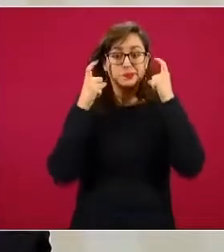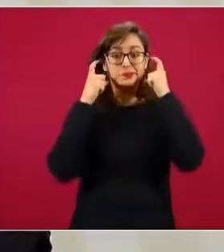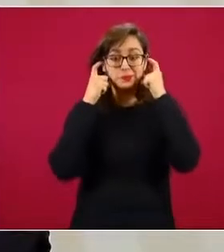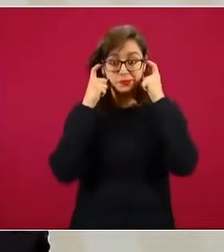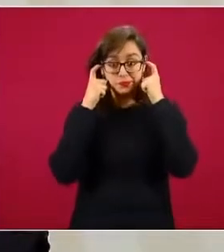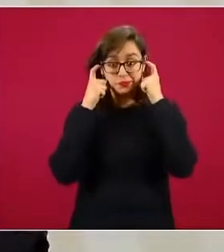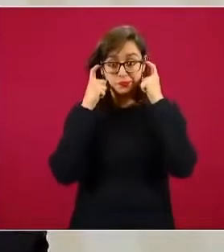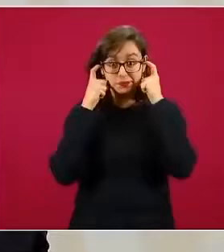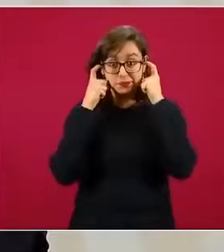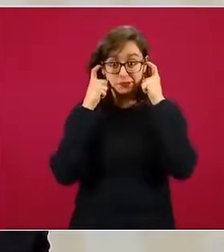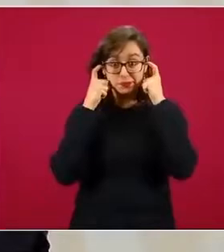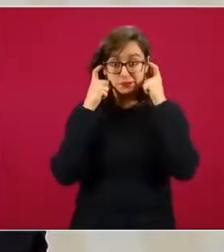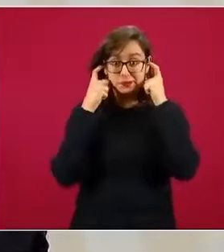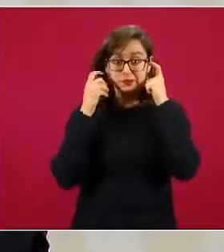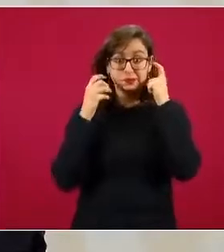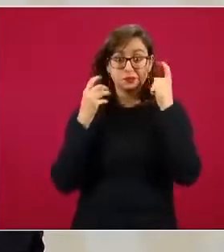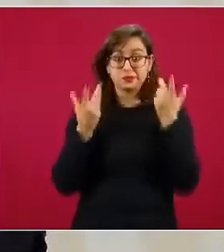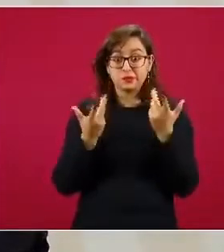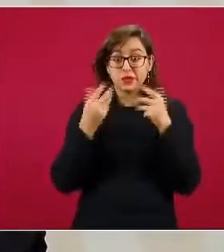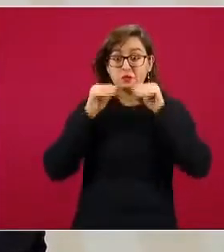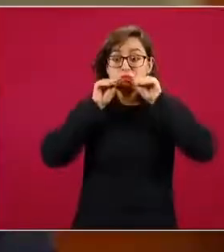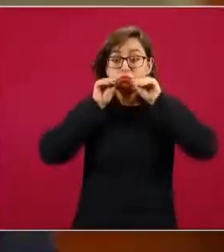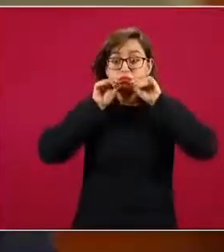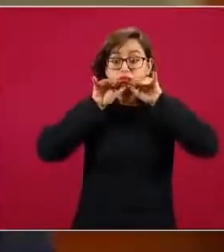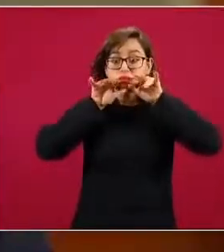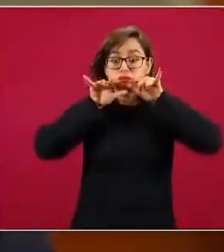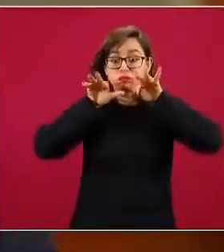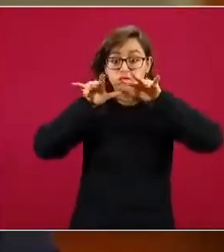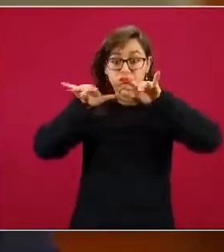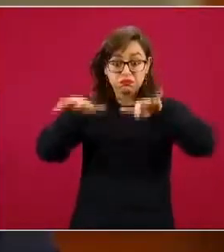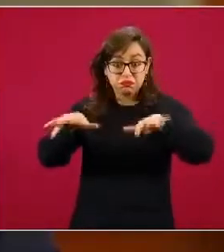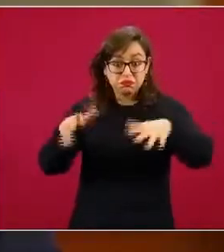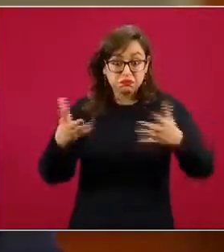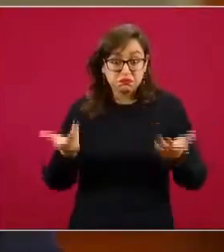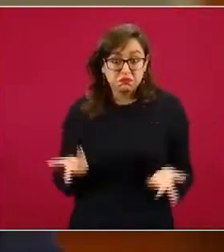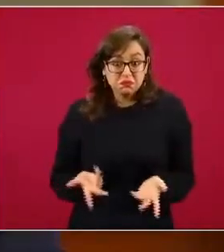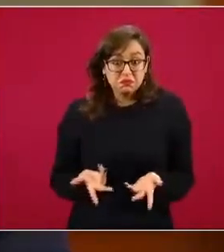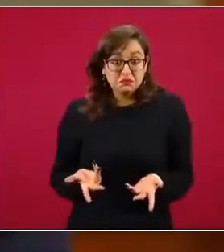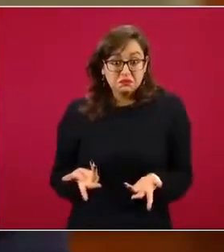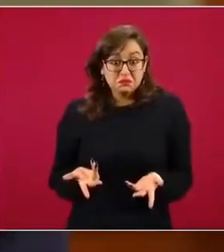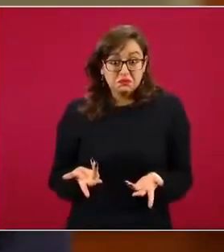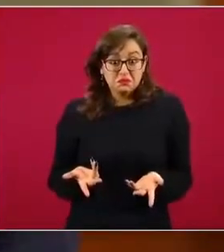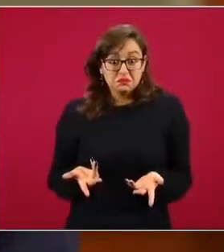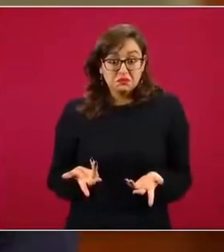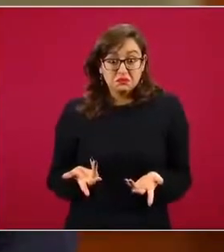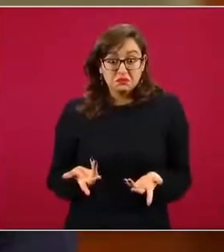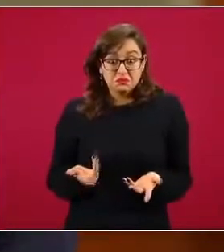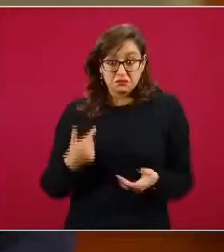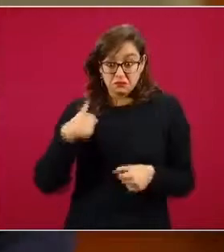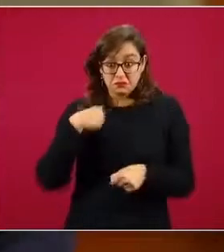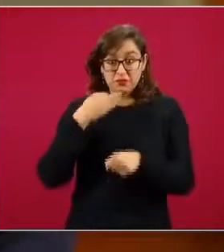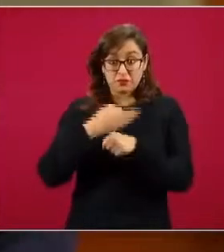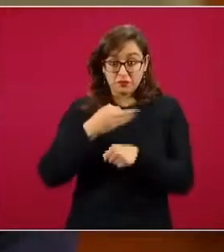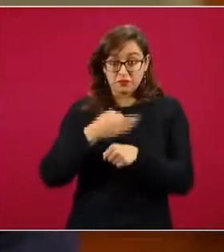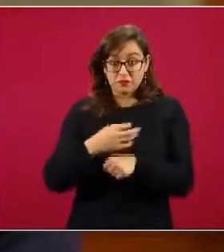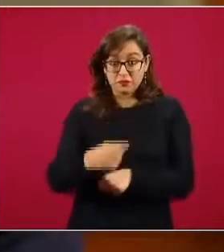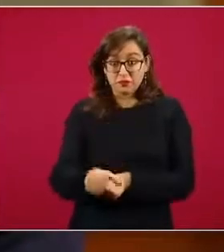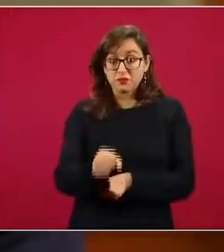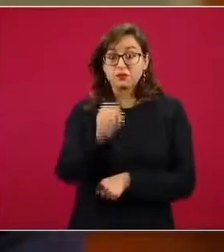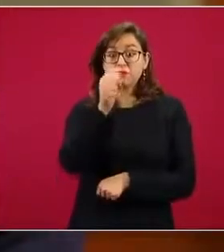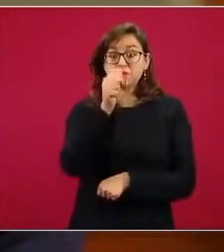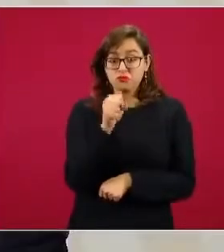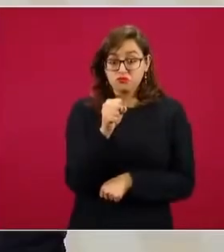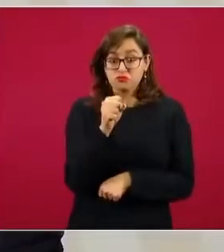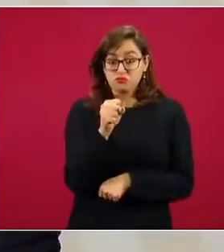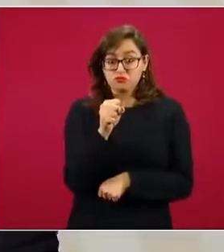en casa no sirve para evitar escupirle al que está enfrente, como ahorita yo estoy escupiéndole a este micrófono